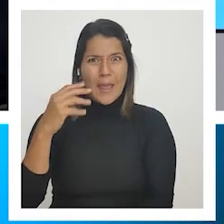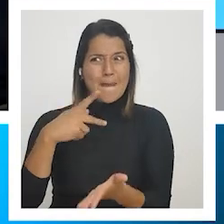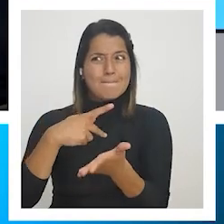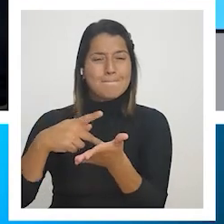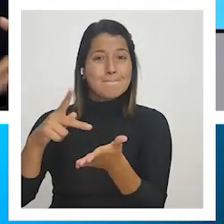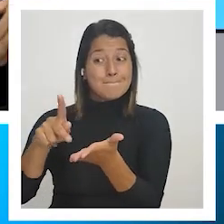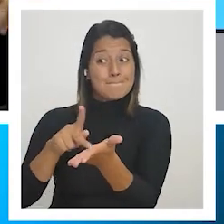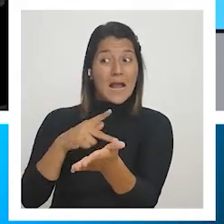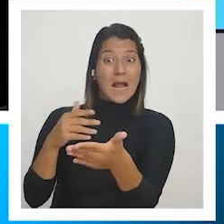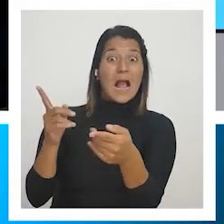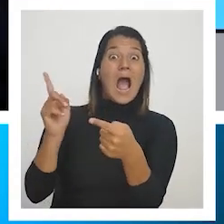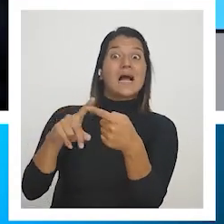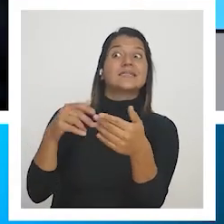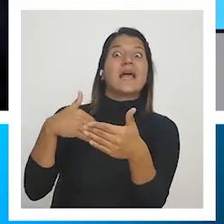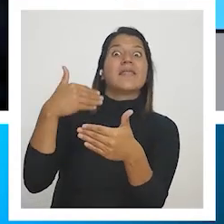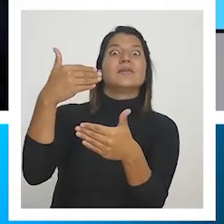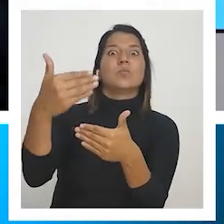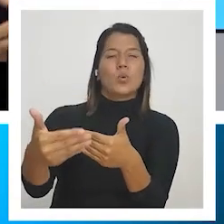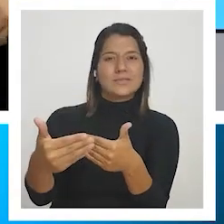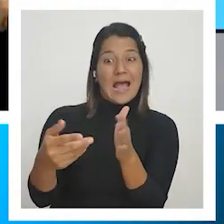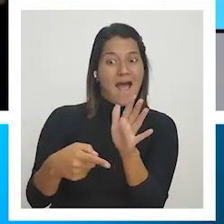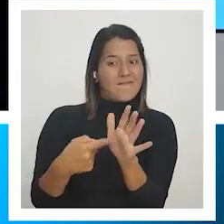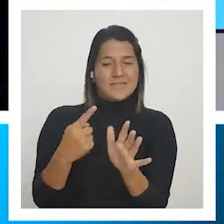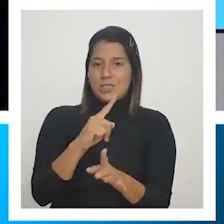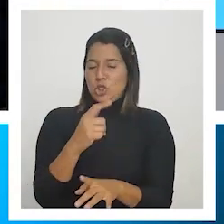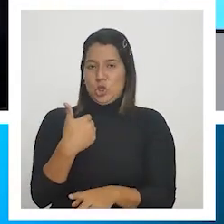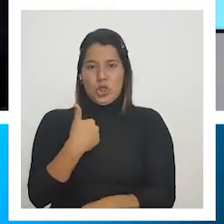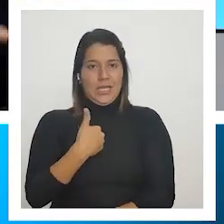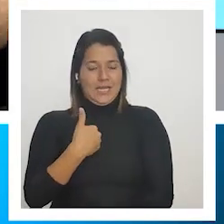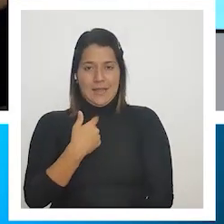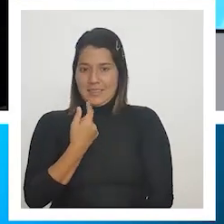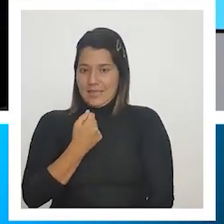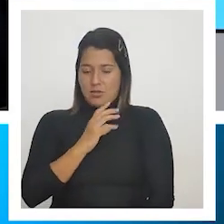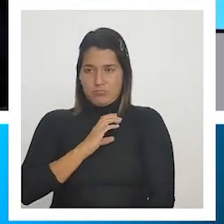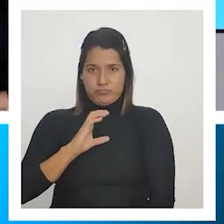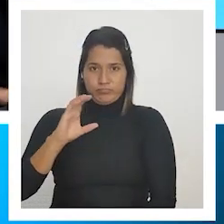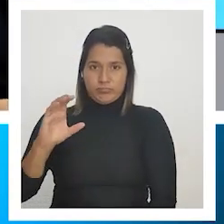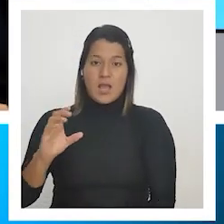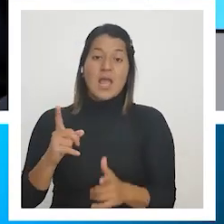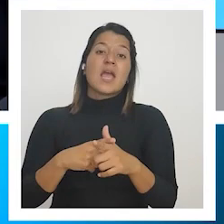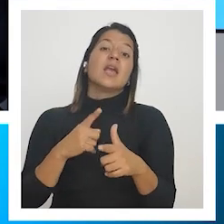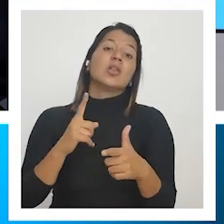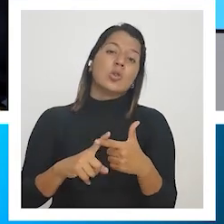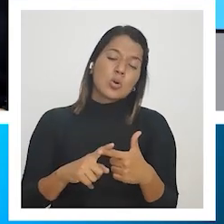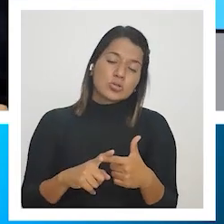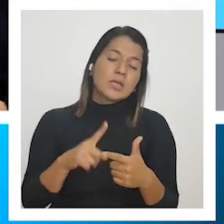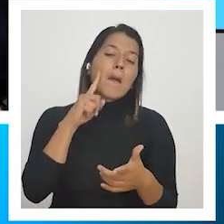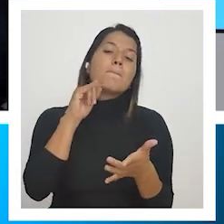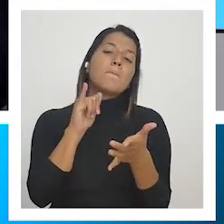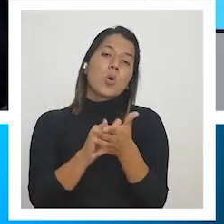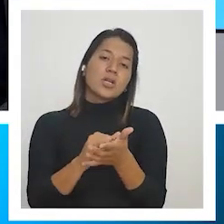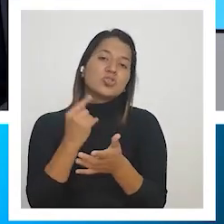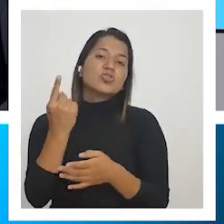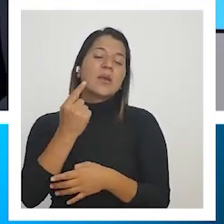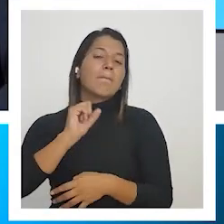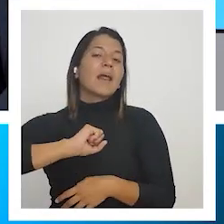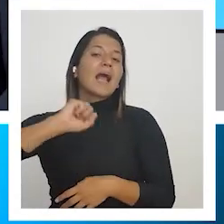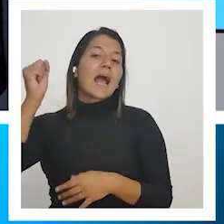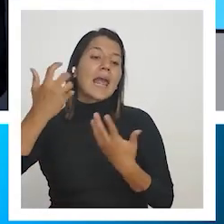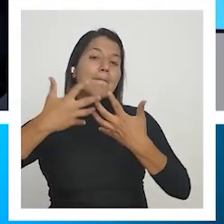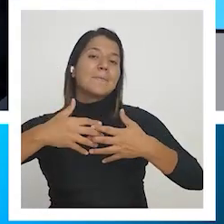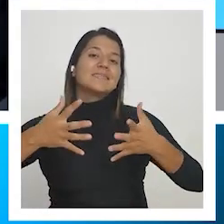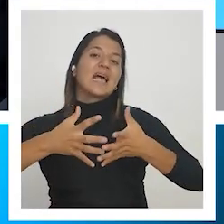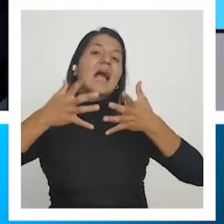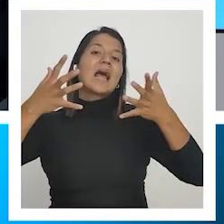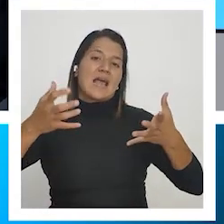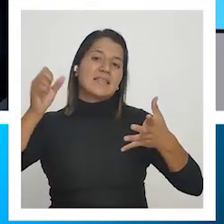ende son los grandes empresarios los que suelen llevarse o ganarse todos los concursos. Sí, aquí hay un elemento importante, Eric,